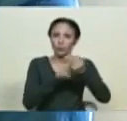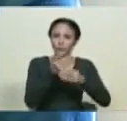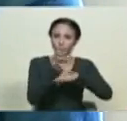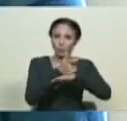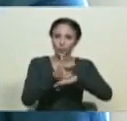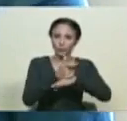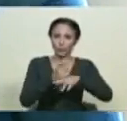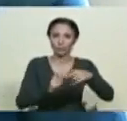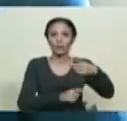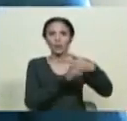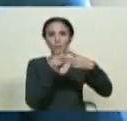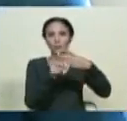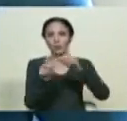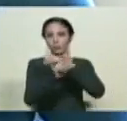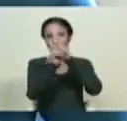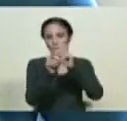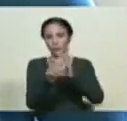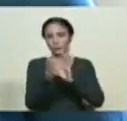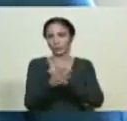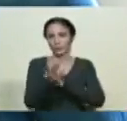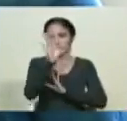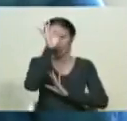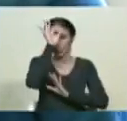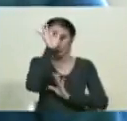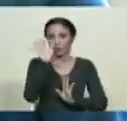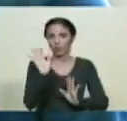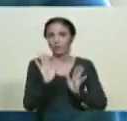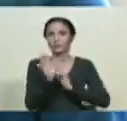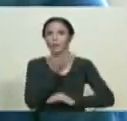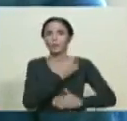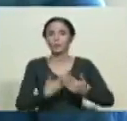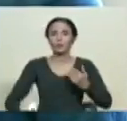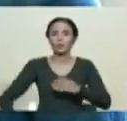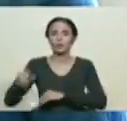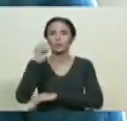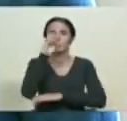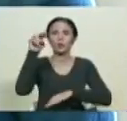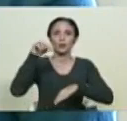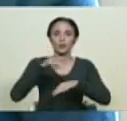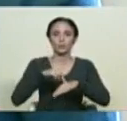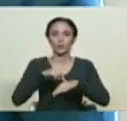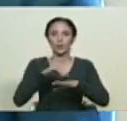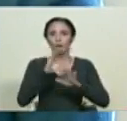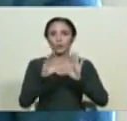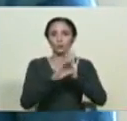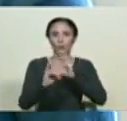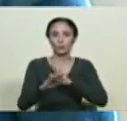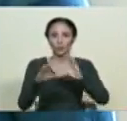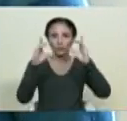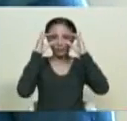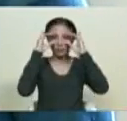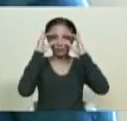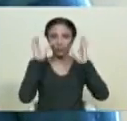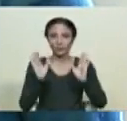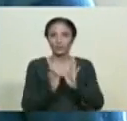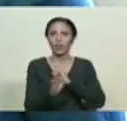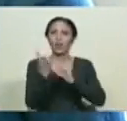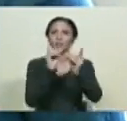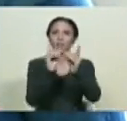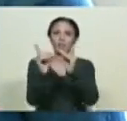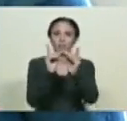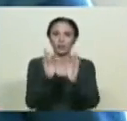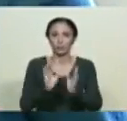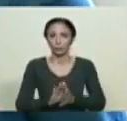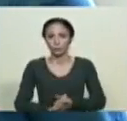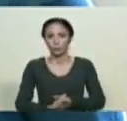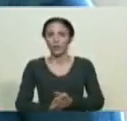una segunda pregunta, no sé si me la pudiera responder la presidenta de la Asamblea Nacional Constituyente o el ministro de Comunicación, referente al diálogo. Si